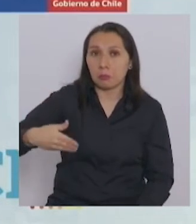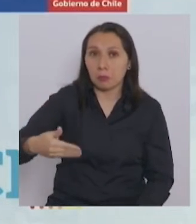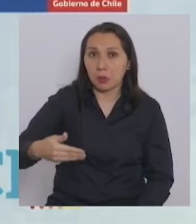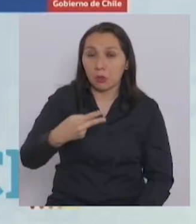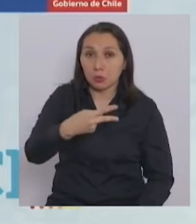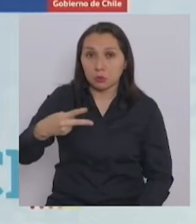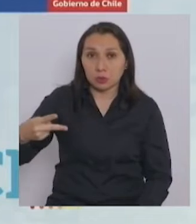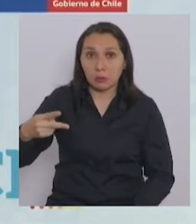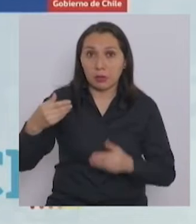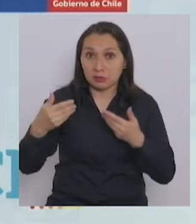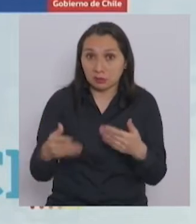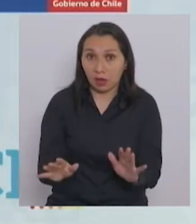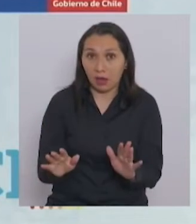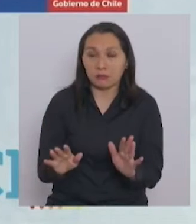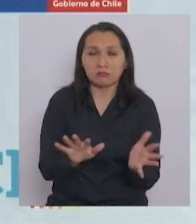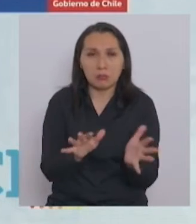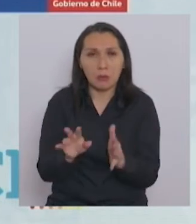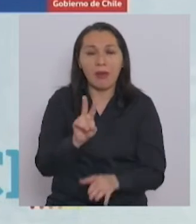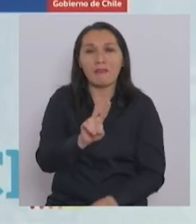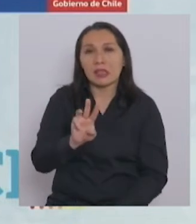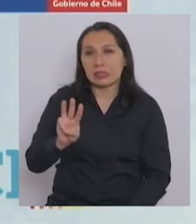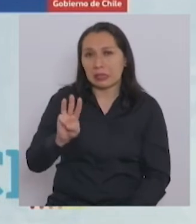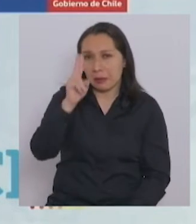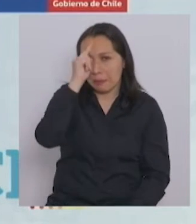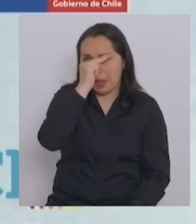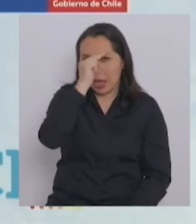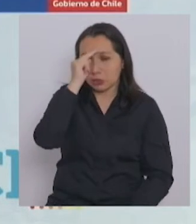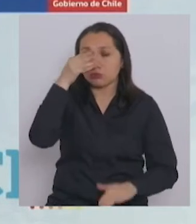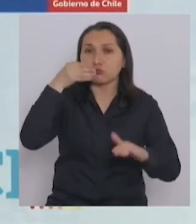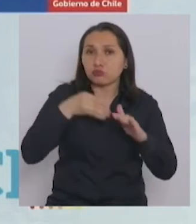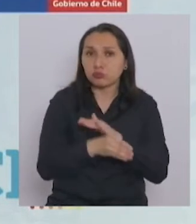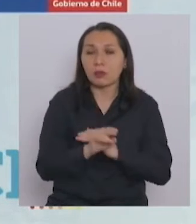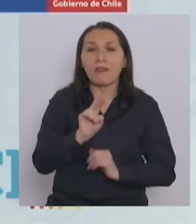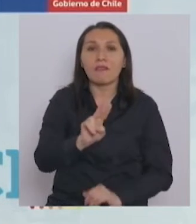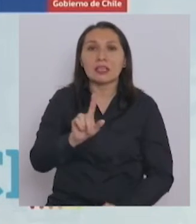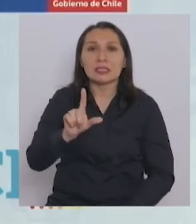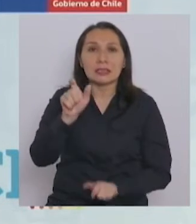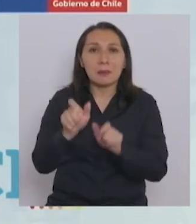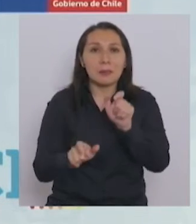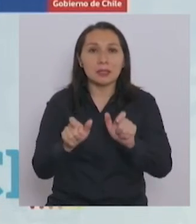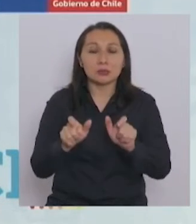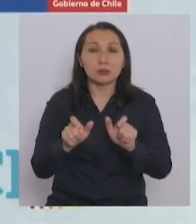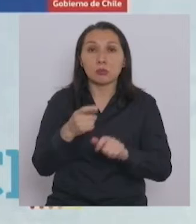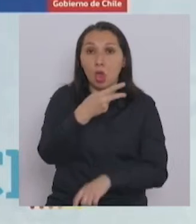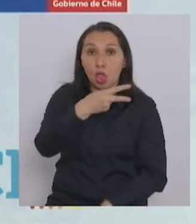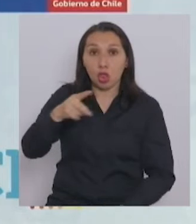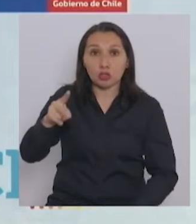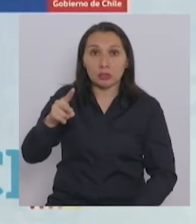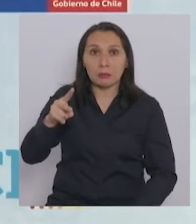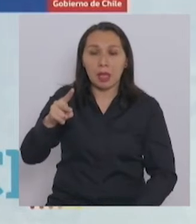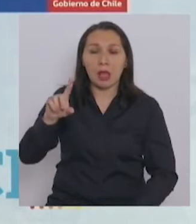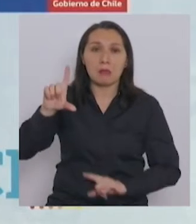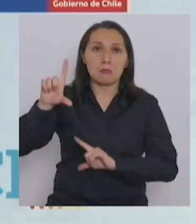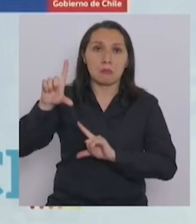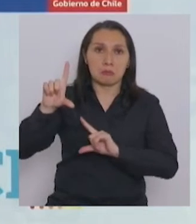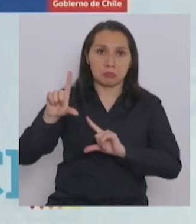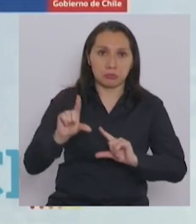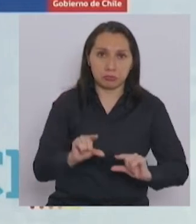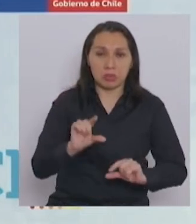2 semanas de eso, alrededor del 23 de marzo, ingresaron 27 personas. Es decir, en 2 semanas hemos